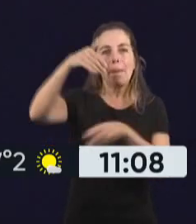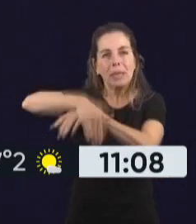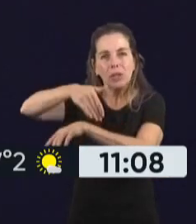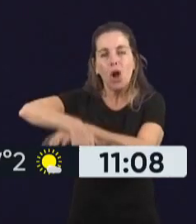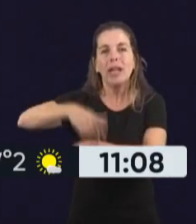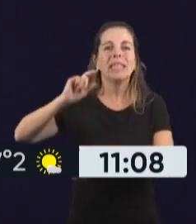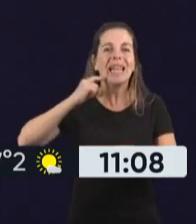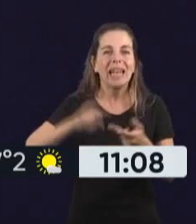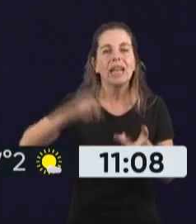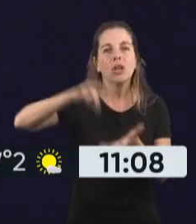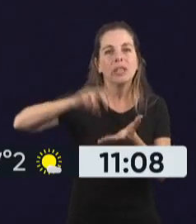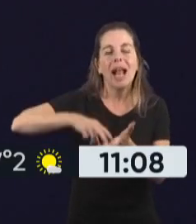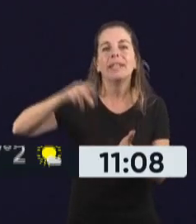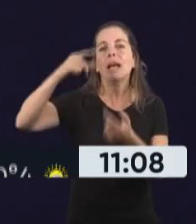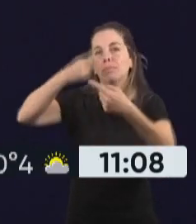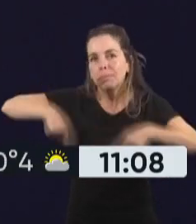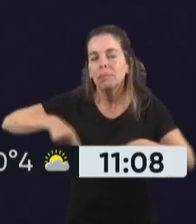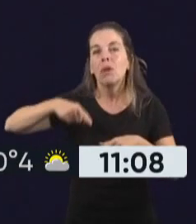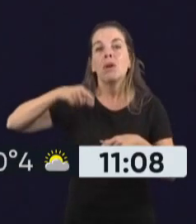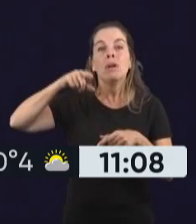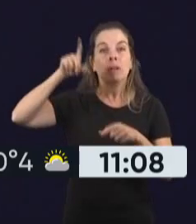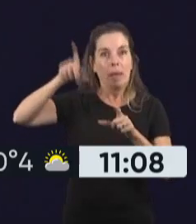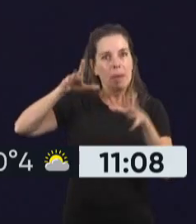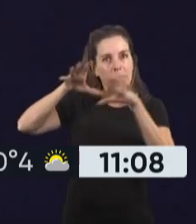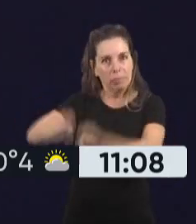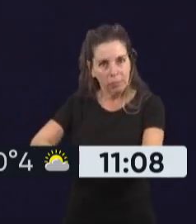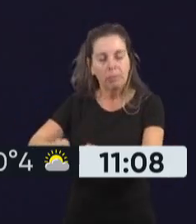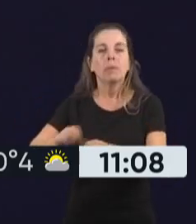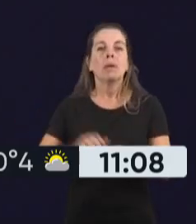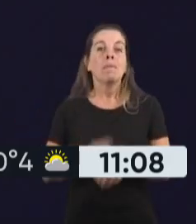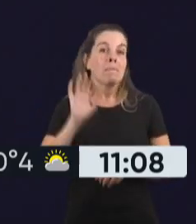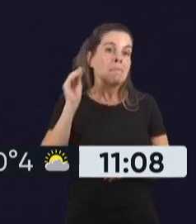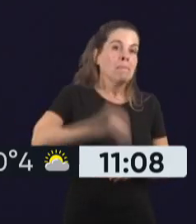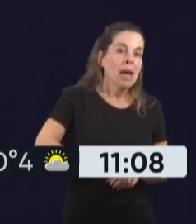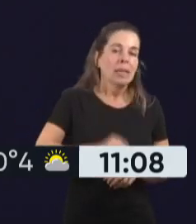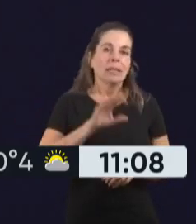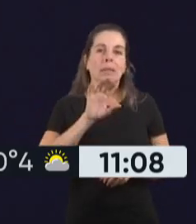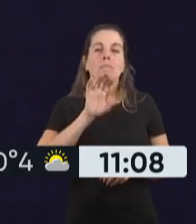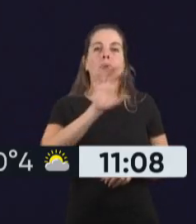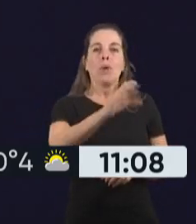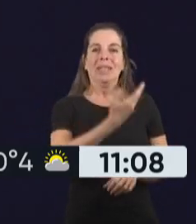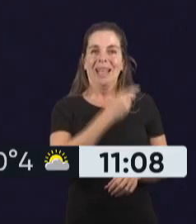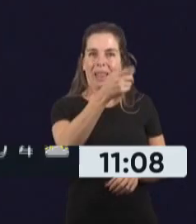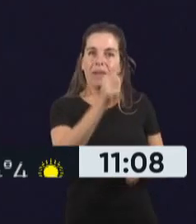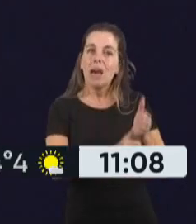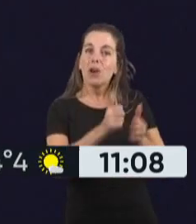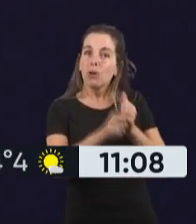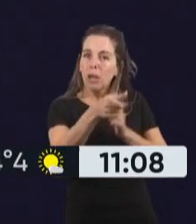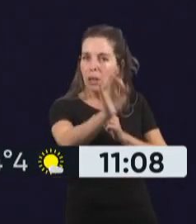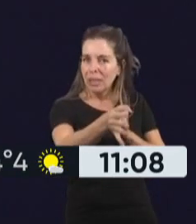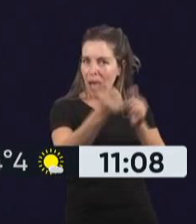Tucumán, Salta, Chubut y Formosa. Y en Rosario, donde ustedes bien saben, se está aplicando el